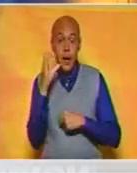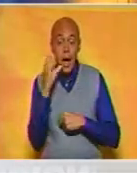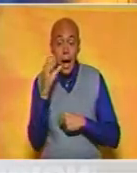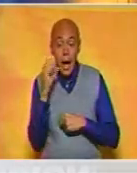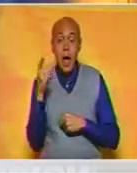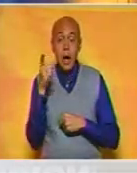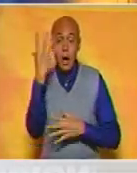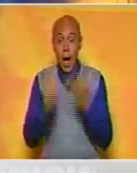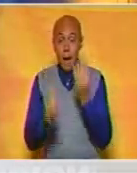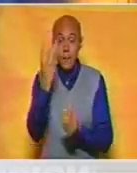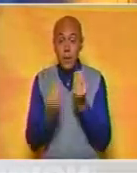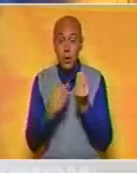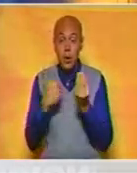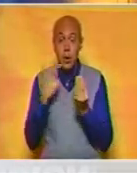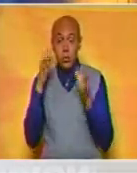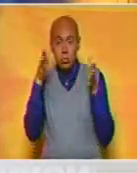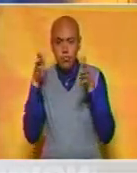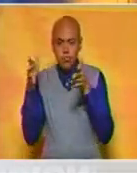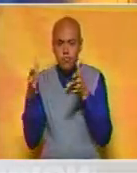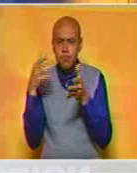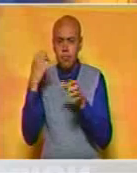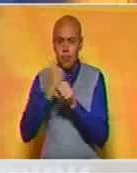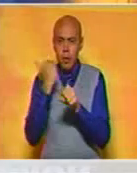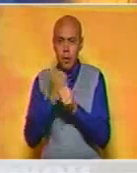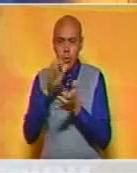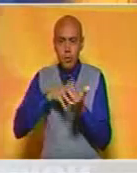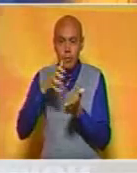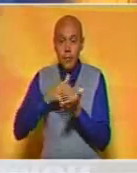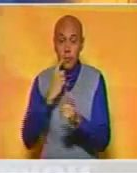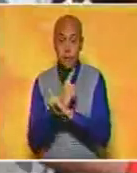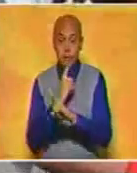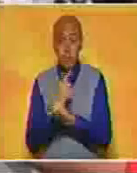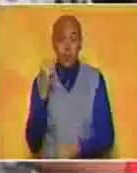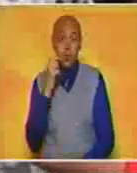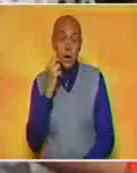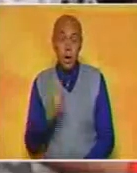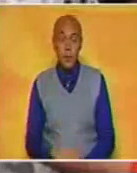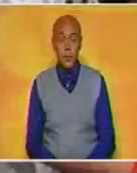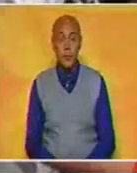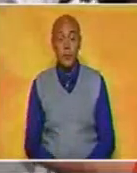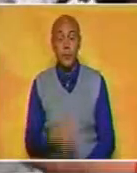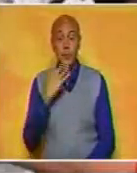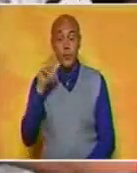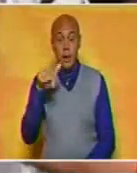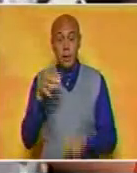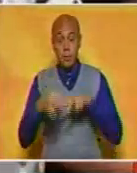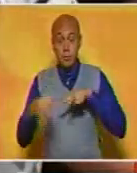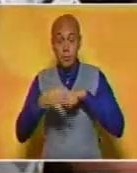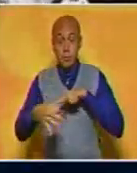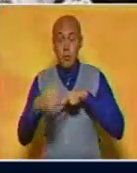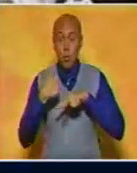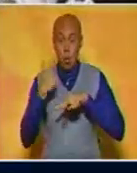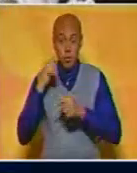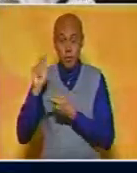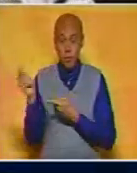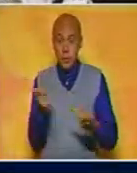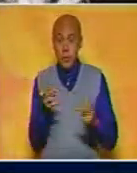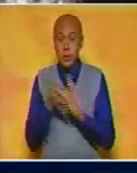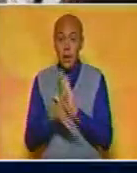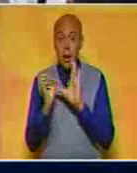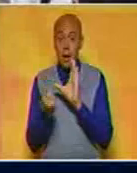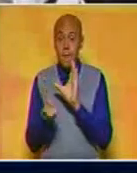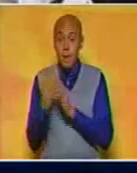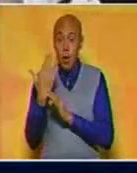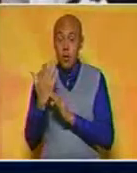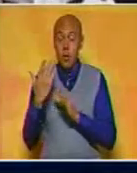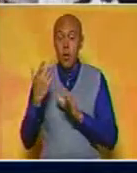para orientar a los productores en pro del cacao monaguense y del municipio acosta le damos la bienvenida a la fundación